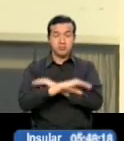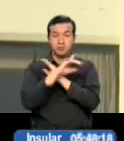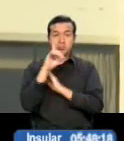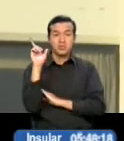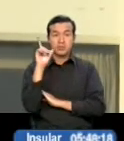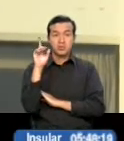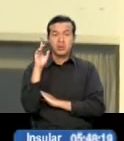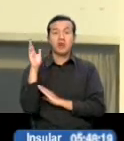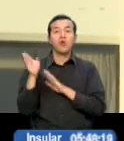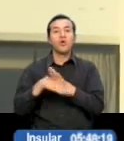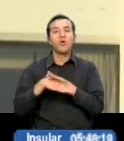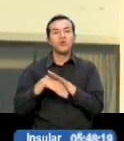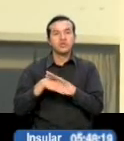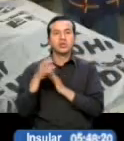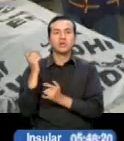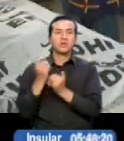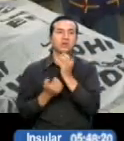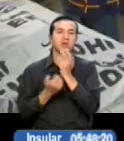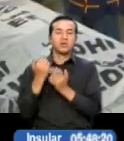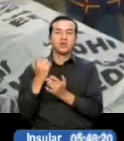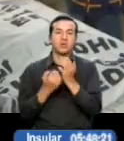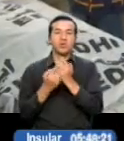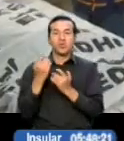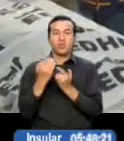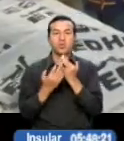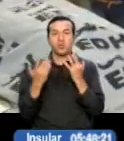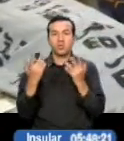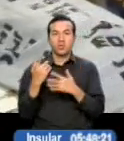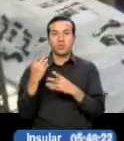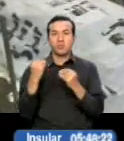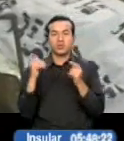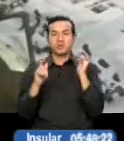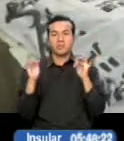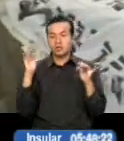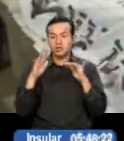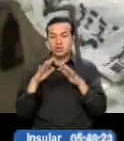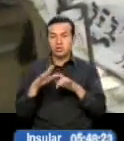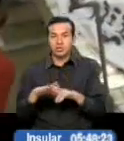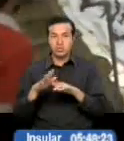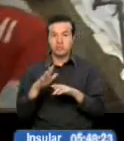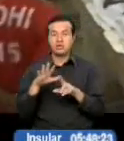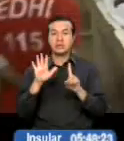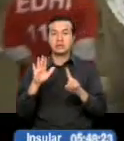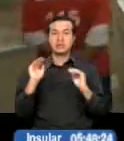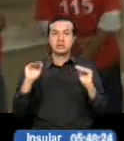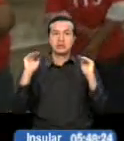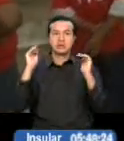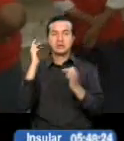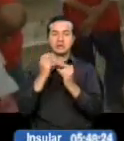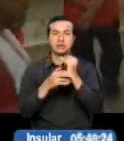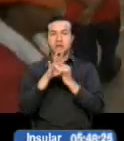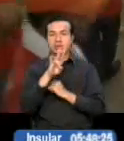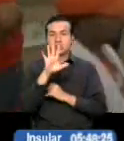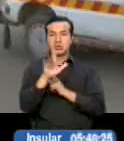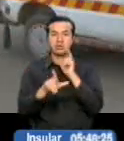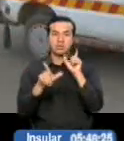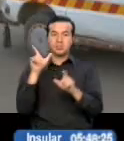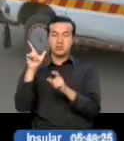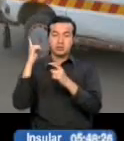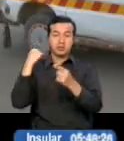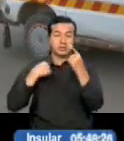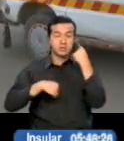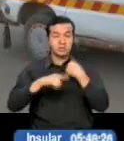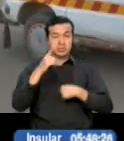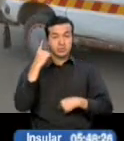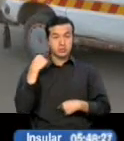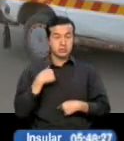lunes en la cocina del Regent Plaza de 4 estrellas y atrapó a una multitud de huéspedes en sus 6 pisos. 75 personas resultaron